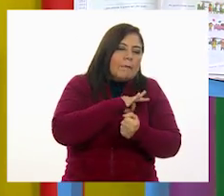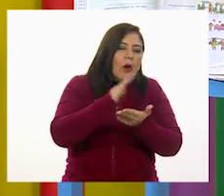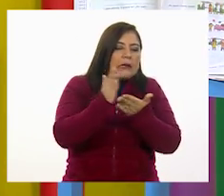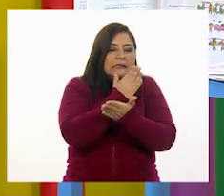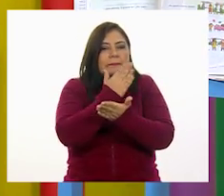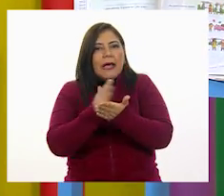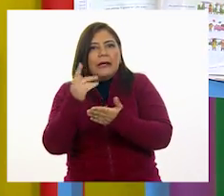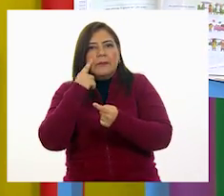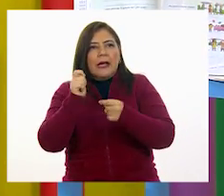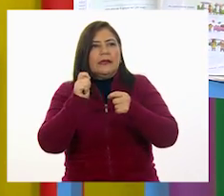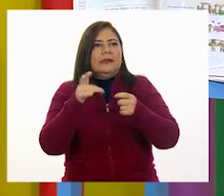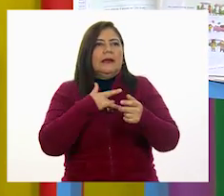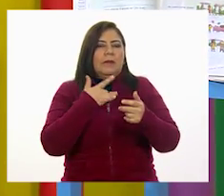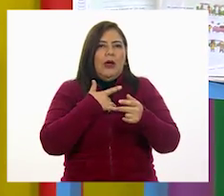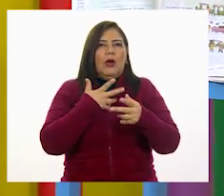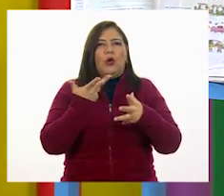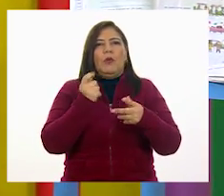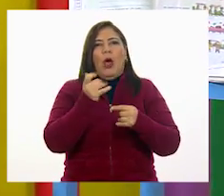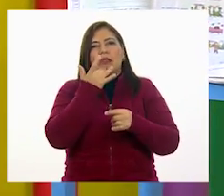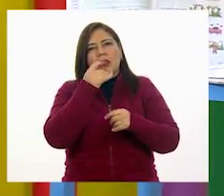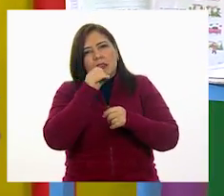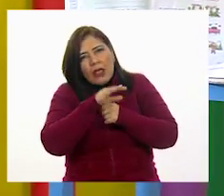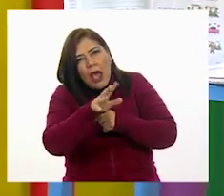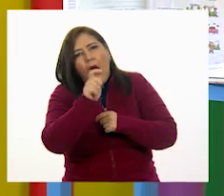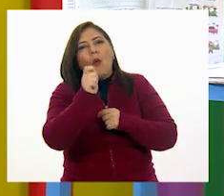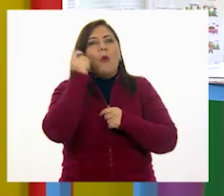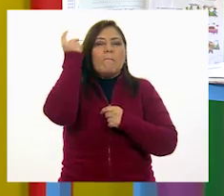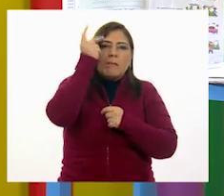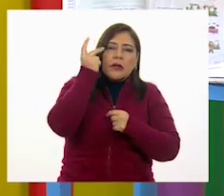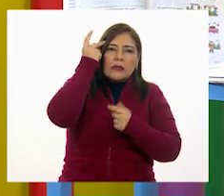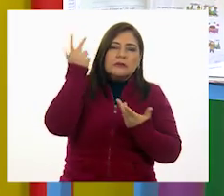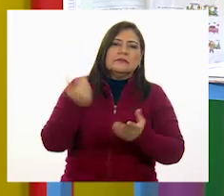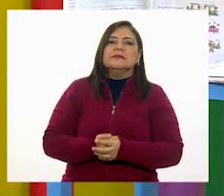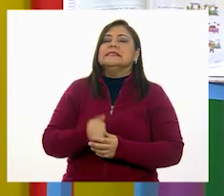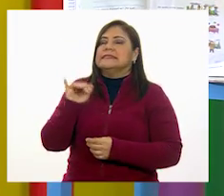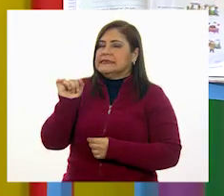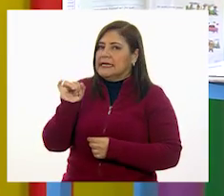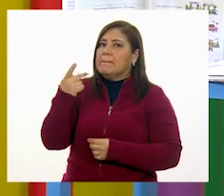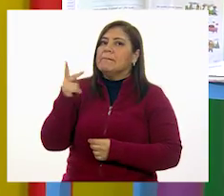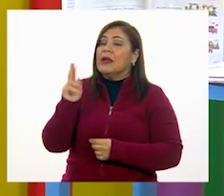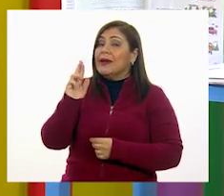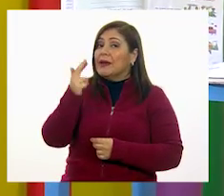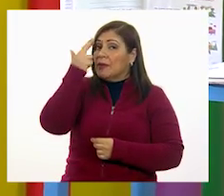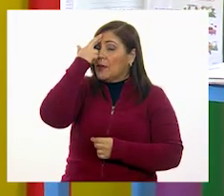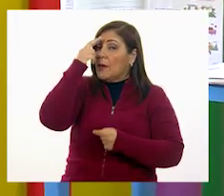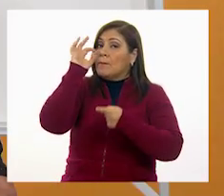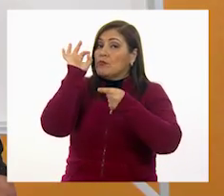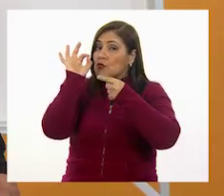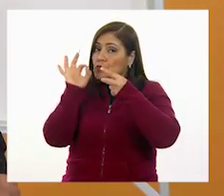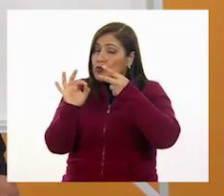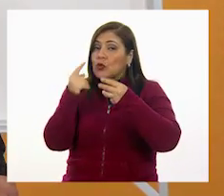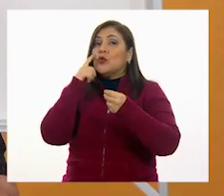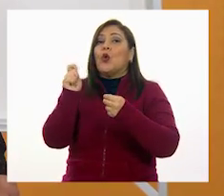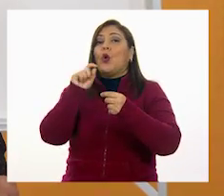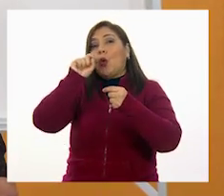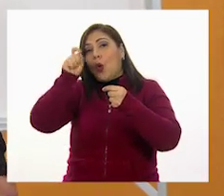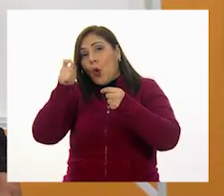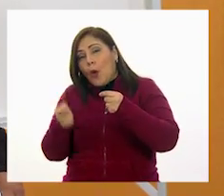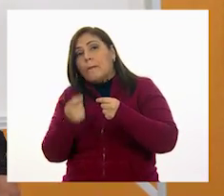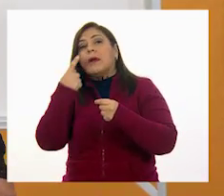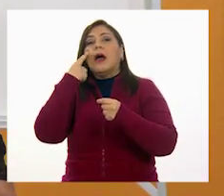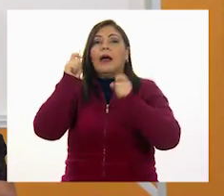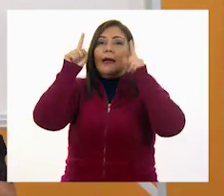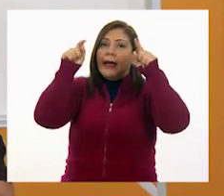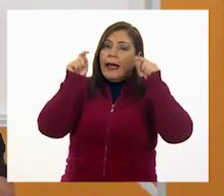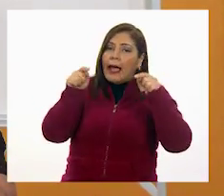separar a los dragones, por ejemplo, de los príncipes. Muy bien, pero recuerden que los puntos, las comas y los signos de admiración